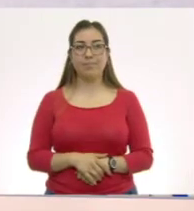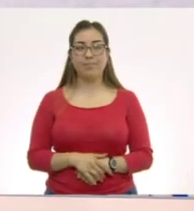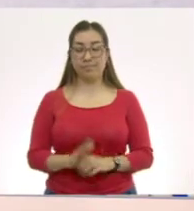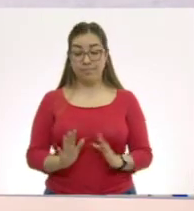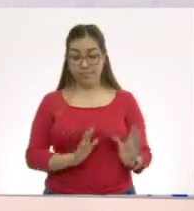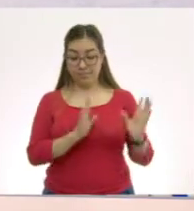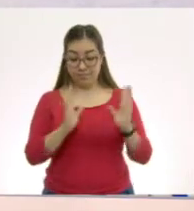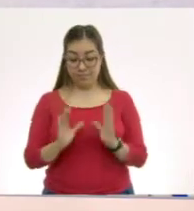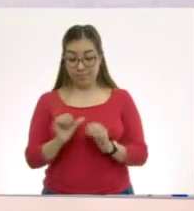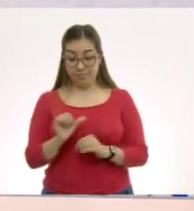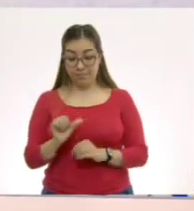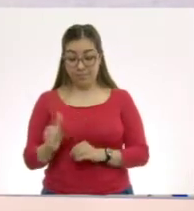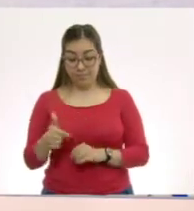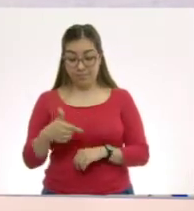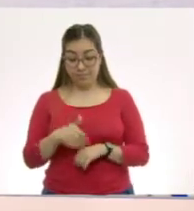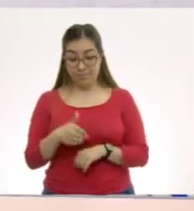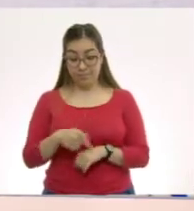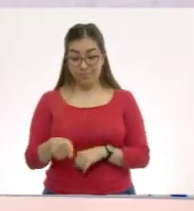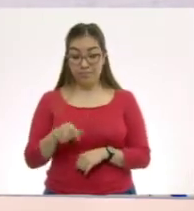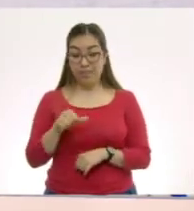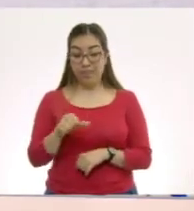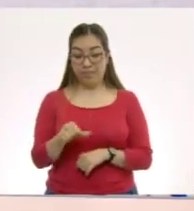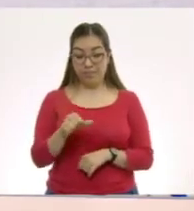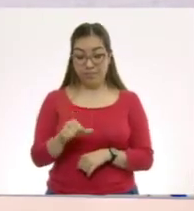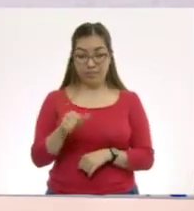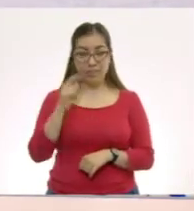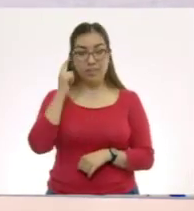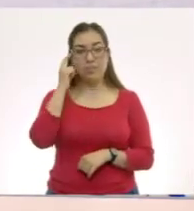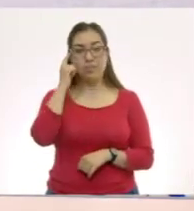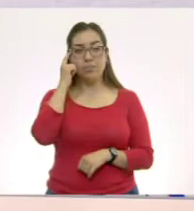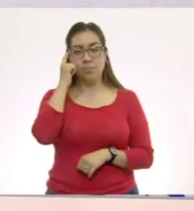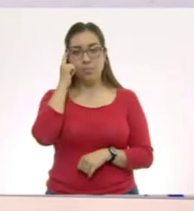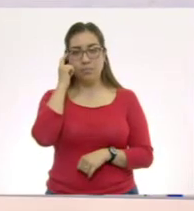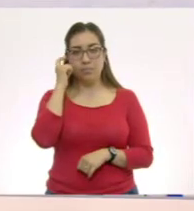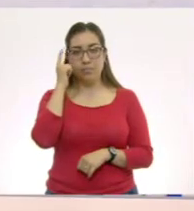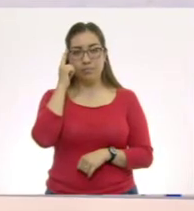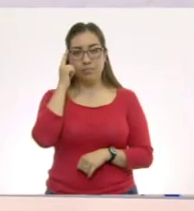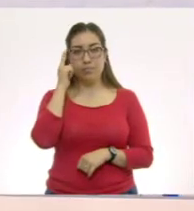El siguiente número. Es el 16. 16.